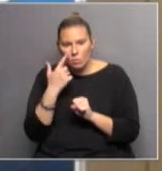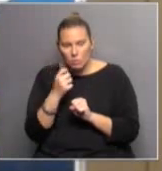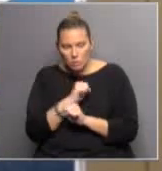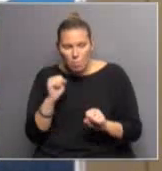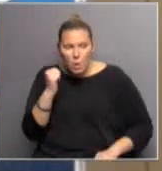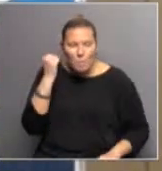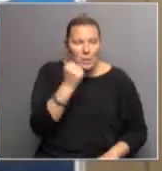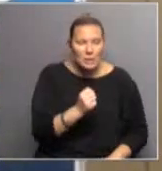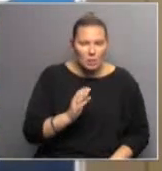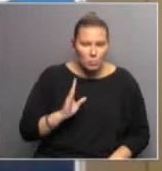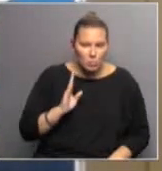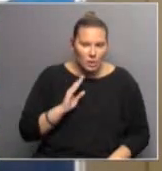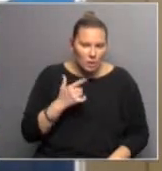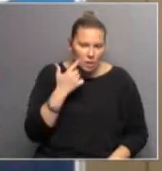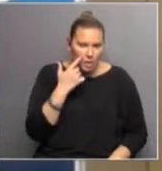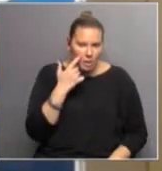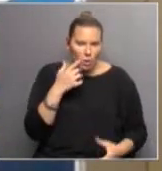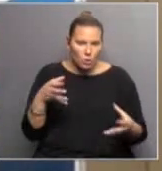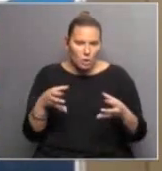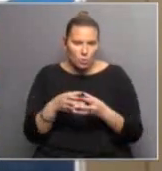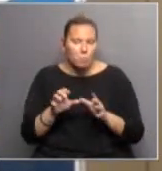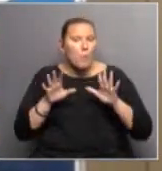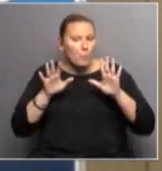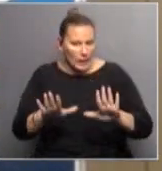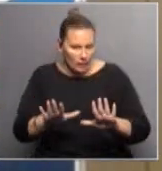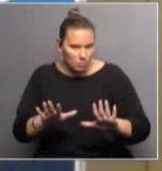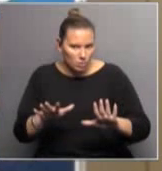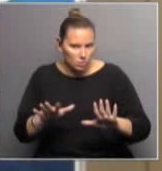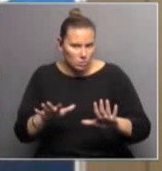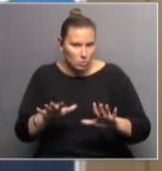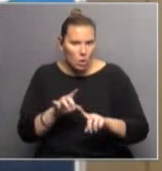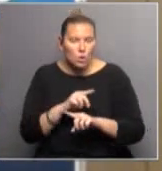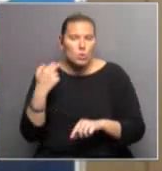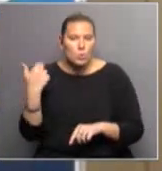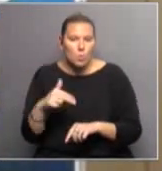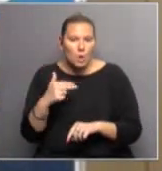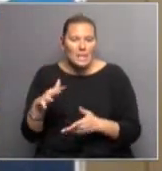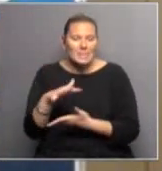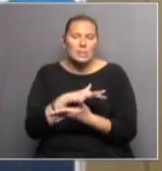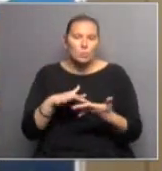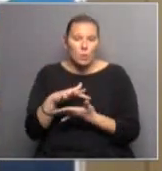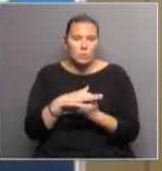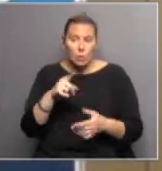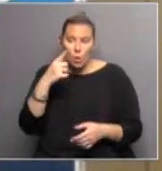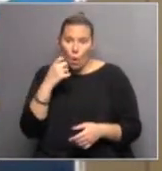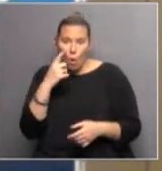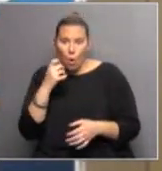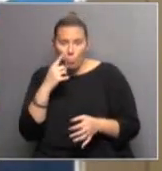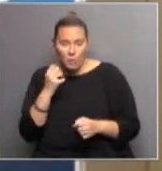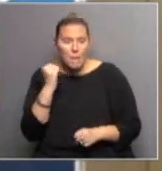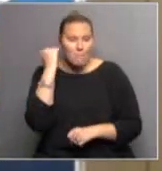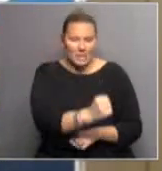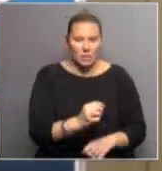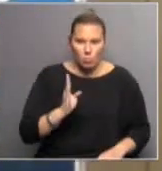un femicidio, con el grupo lo paramos. O sea que nunca hemos tenido un caso donde el varón llegue al